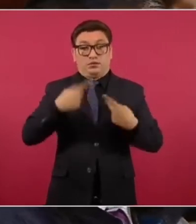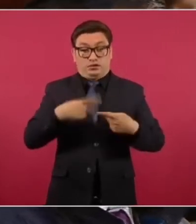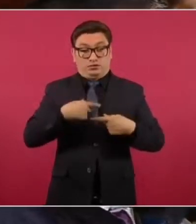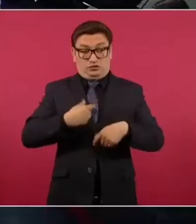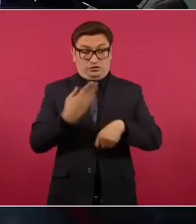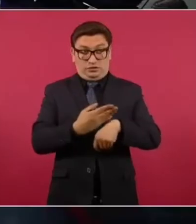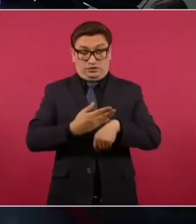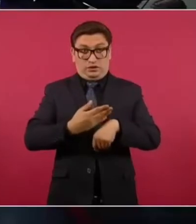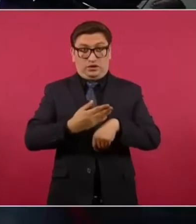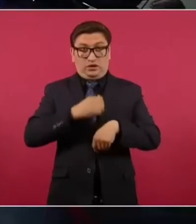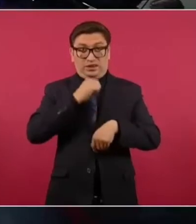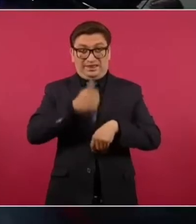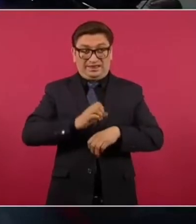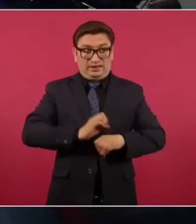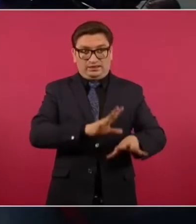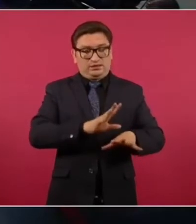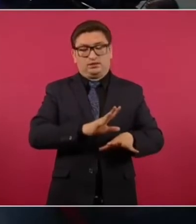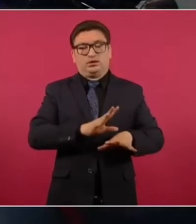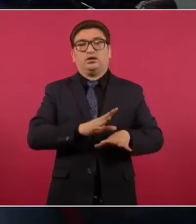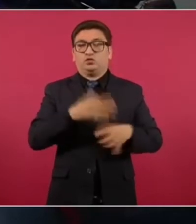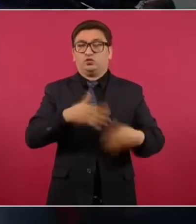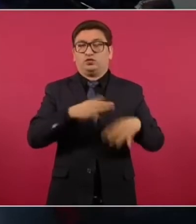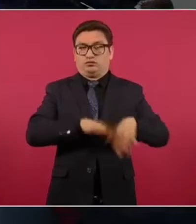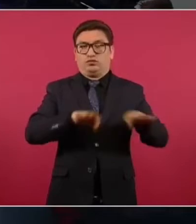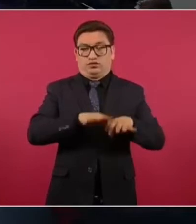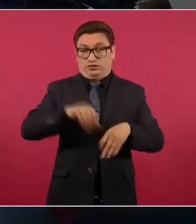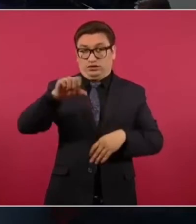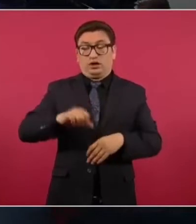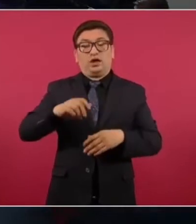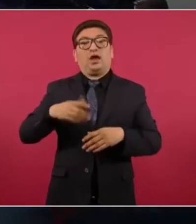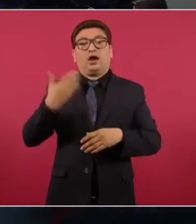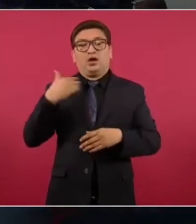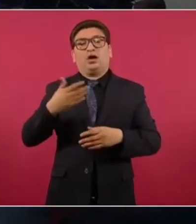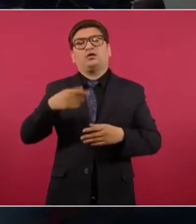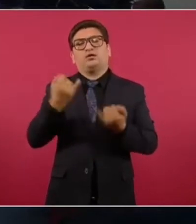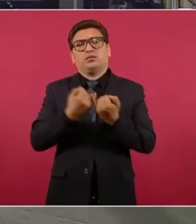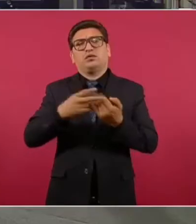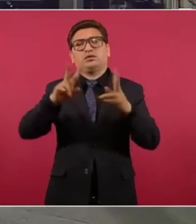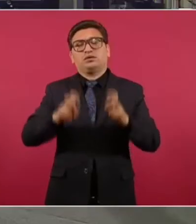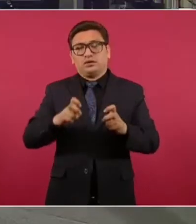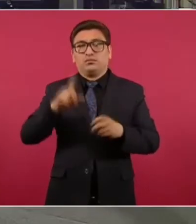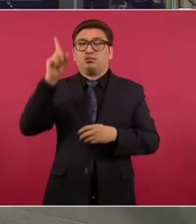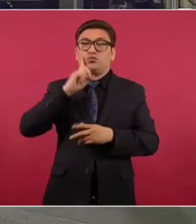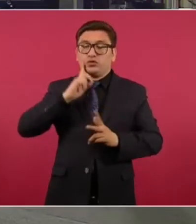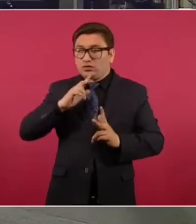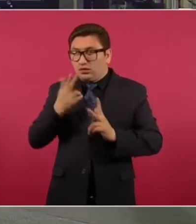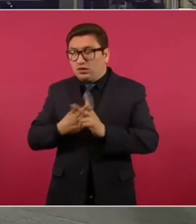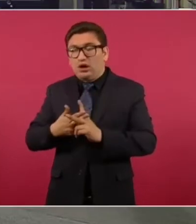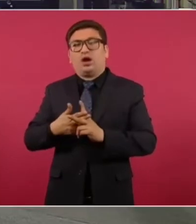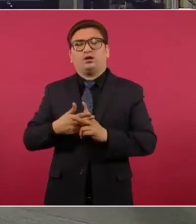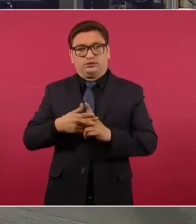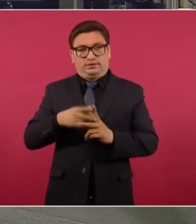se han hablado de algunos casos de feminicidio en este espacio, se les da seguimiento a